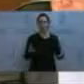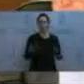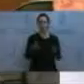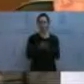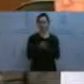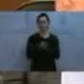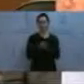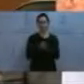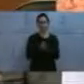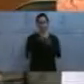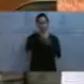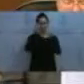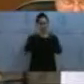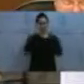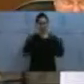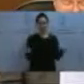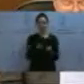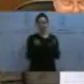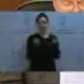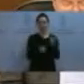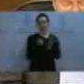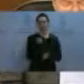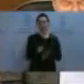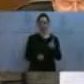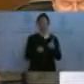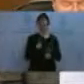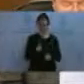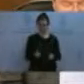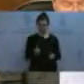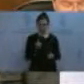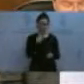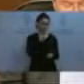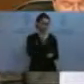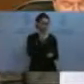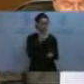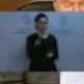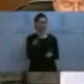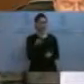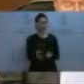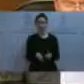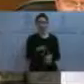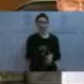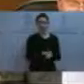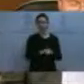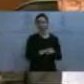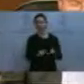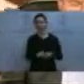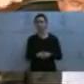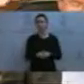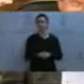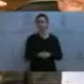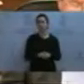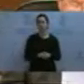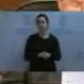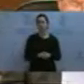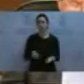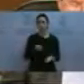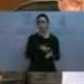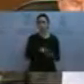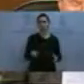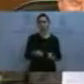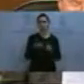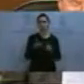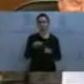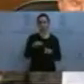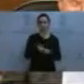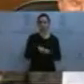anunciar ocurrencias, concursinos, decir que van a meter una nave para hacer esto, un centro social dentro de una